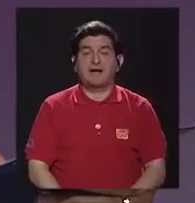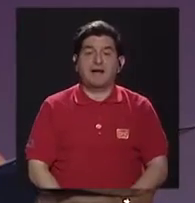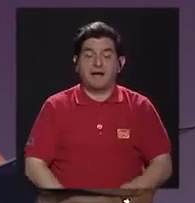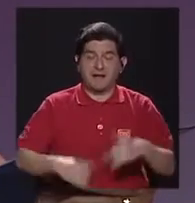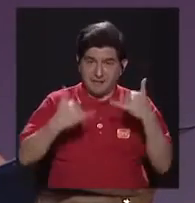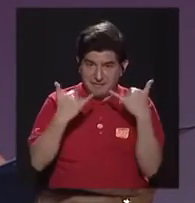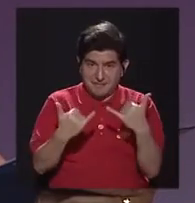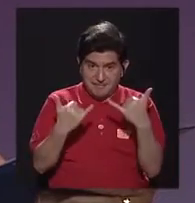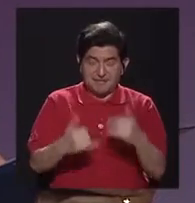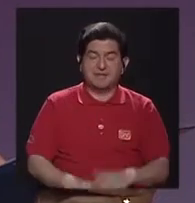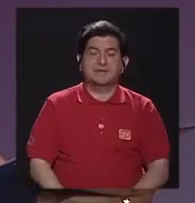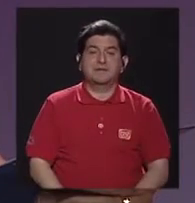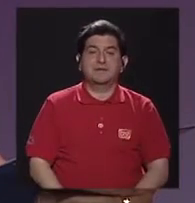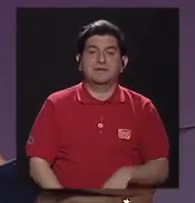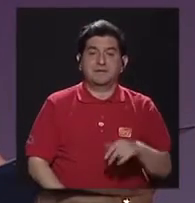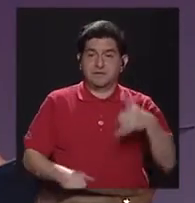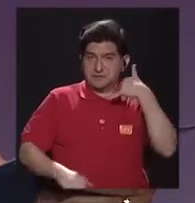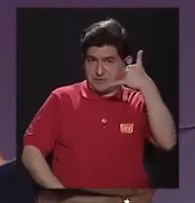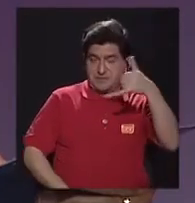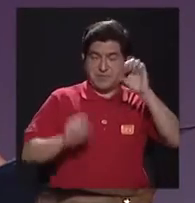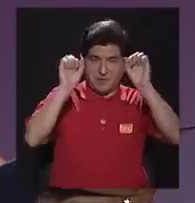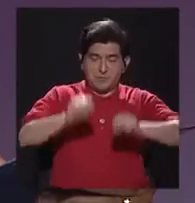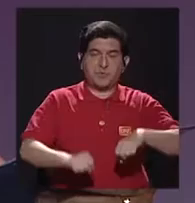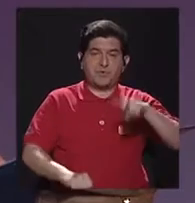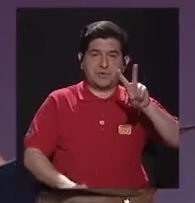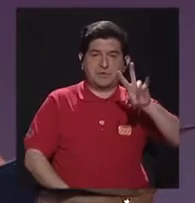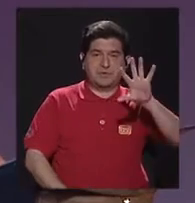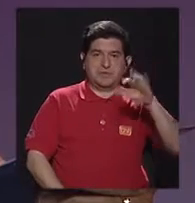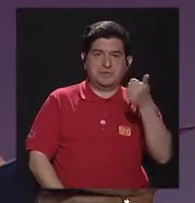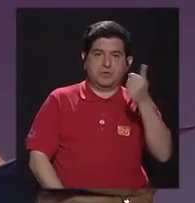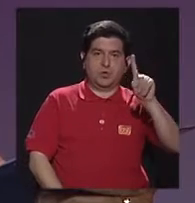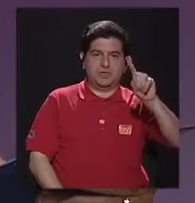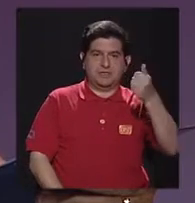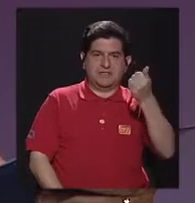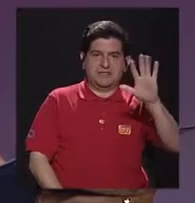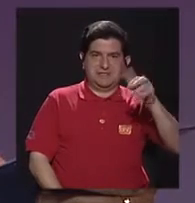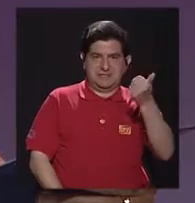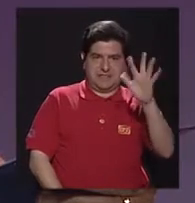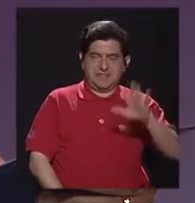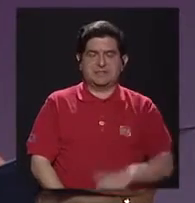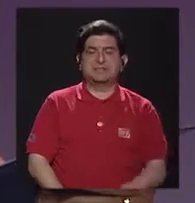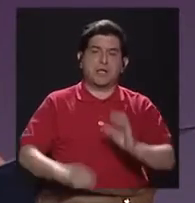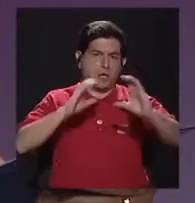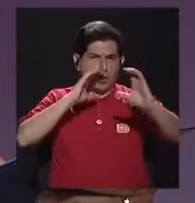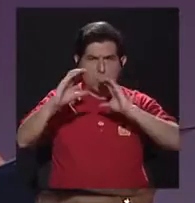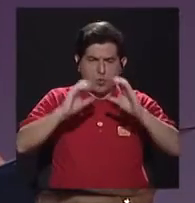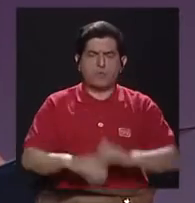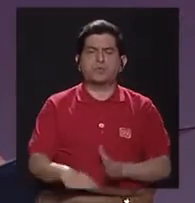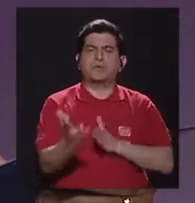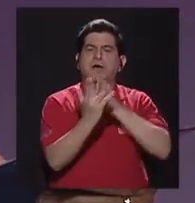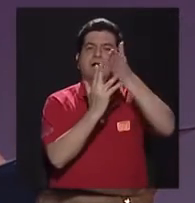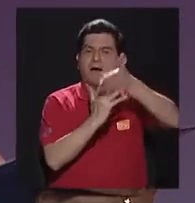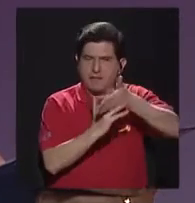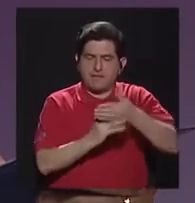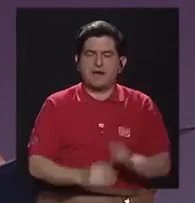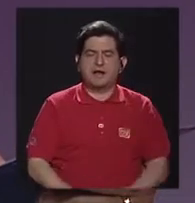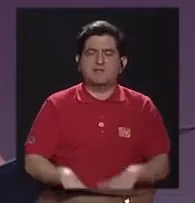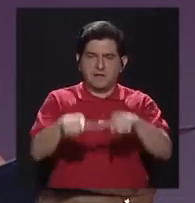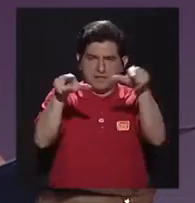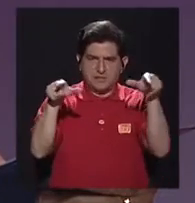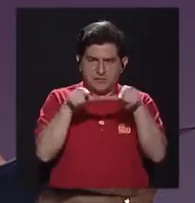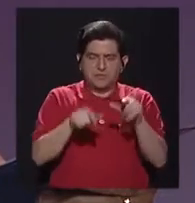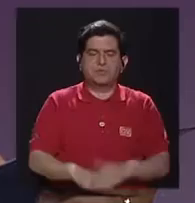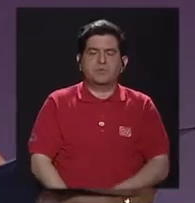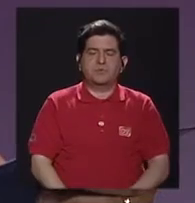y puede llamarnos al 2511 1515 y también puede comunicarse mediante nuestra